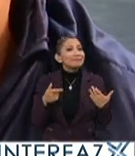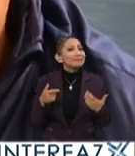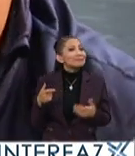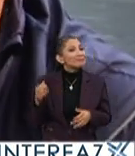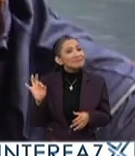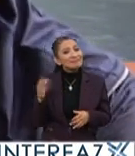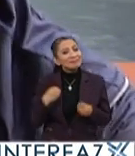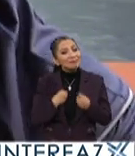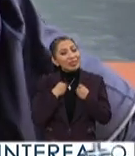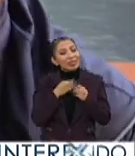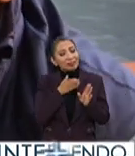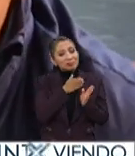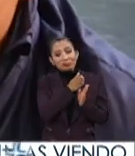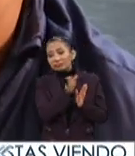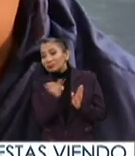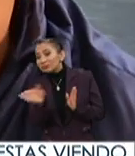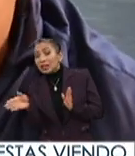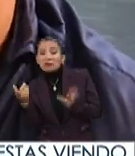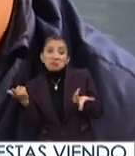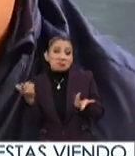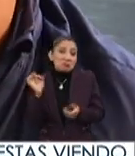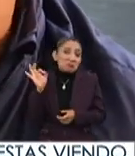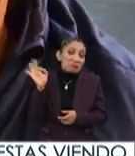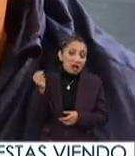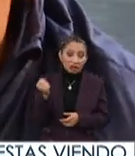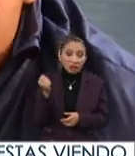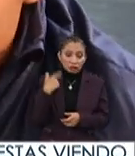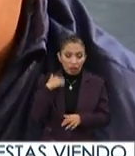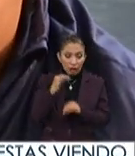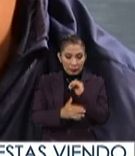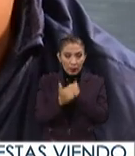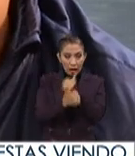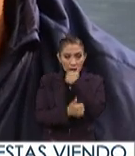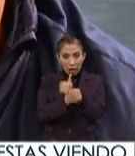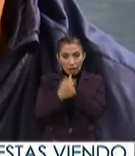mejor la vida me llevó por otro camino y afortunadamente acabo